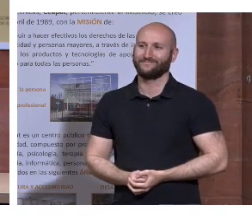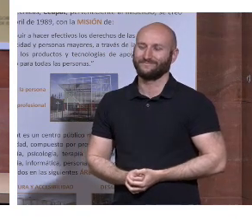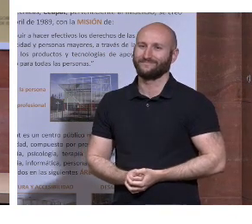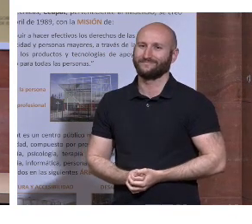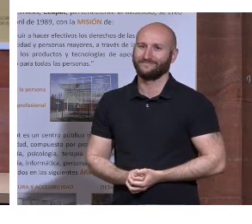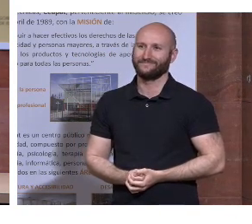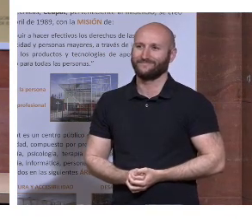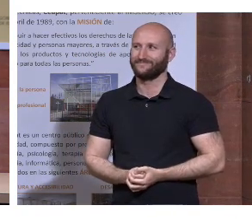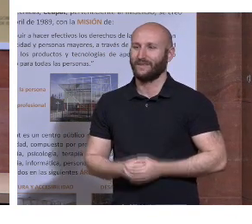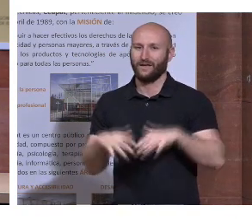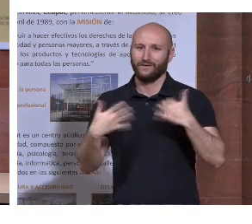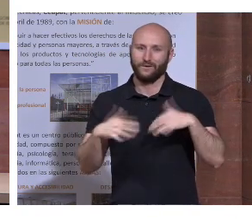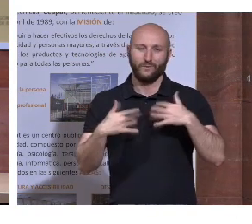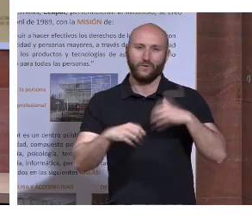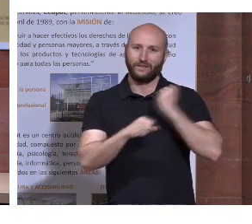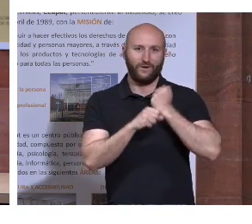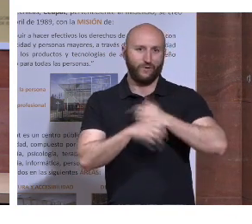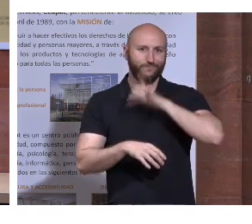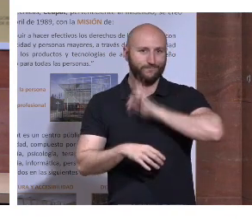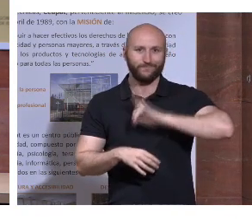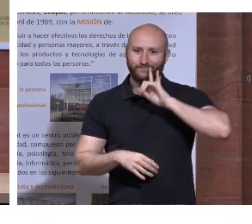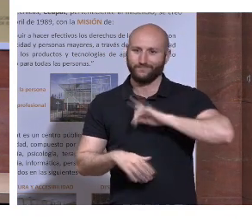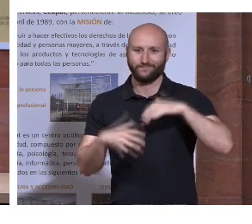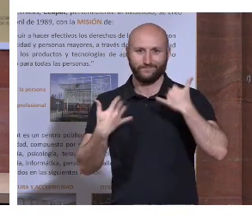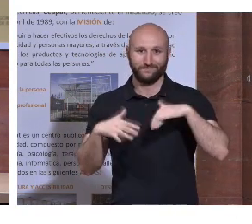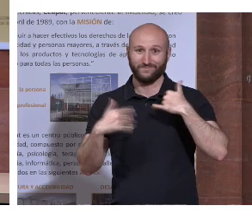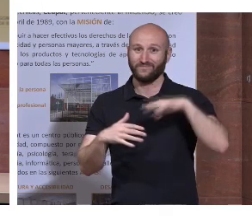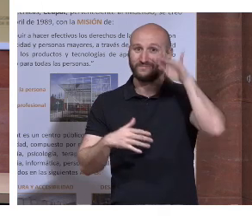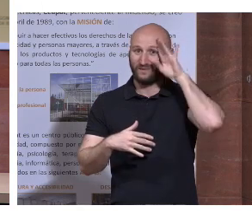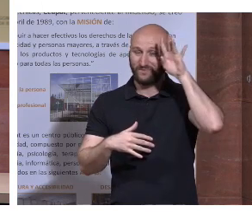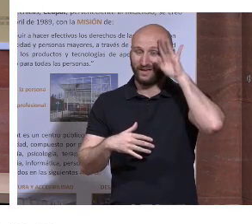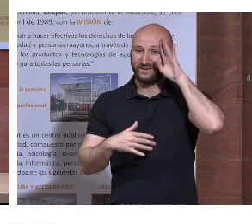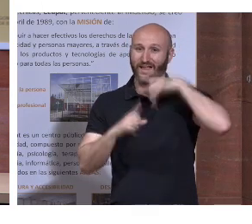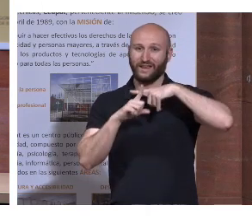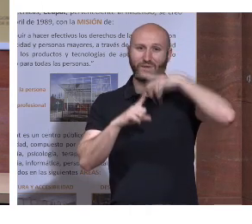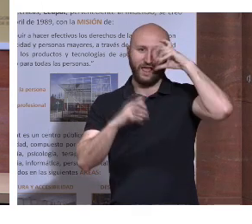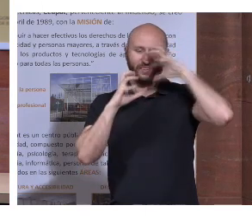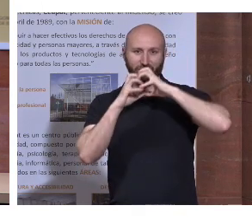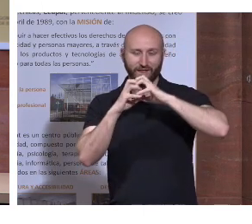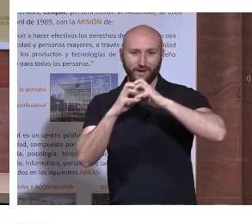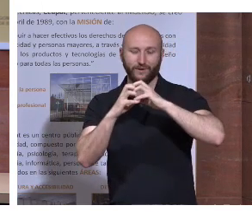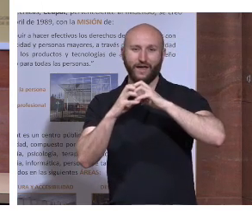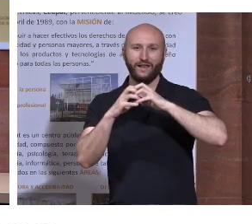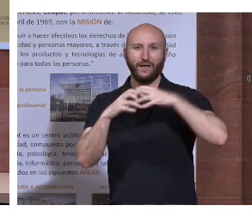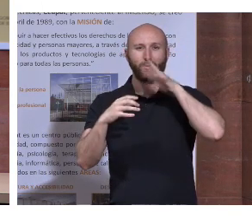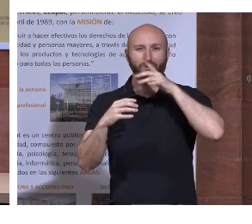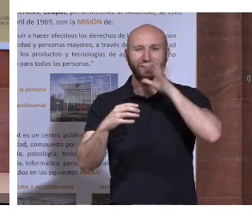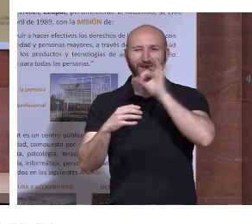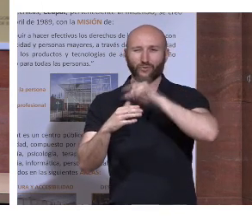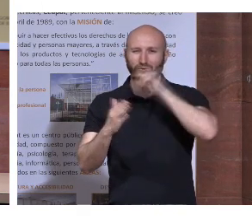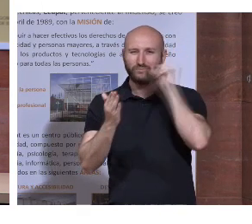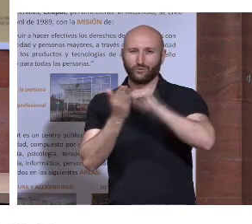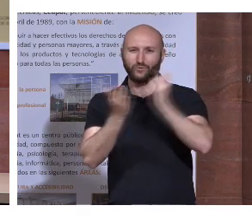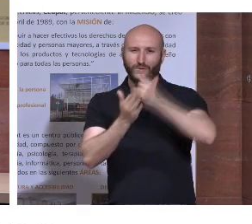Es admirable su trabajo. O sea, imaginaos a nivel cerebral en milésimas de segundos